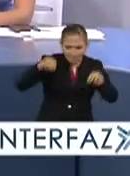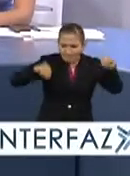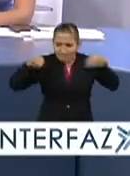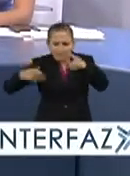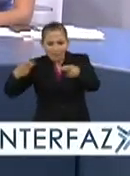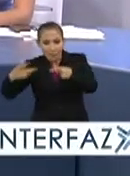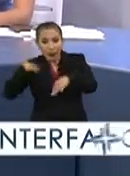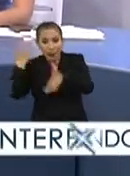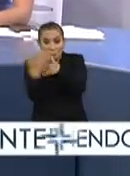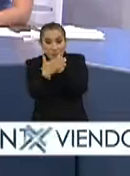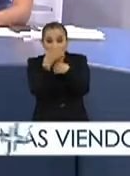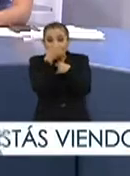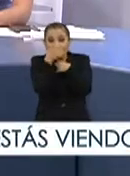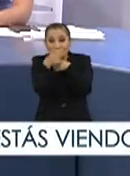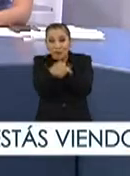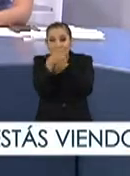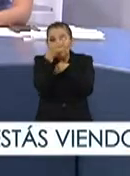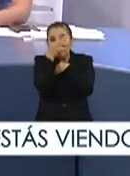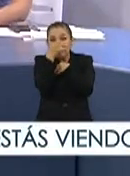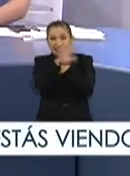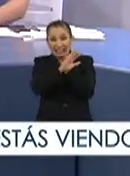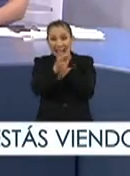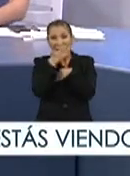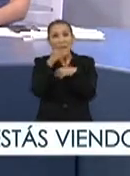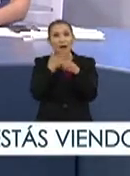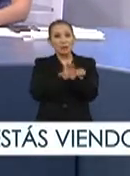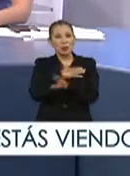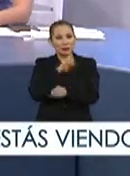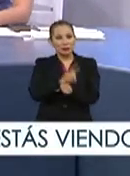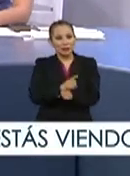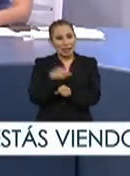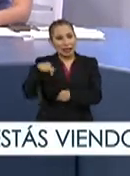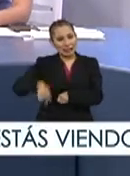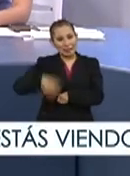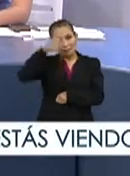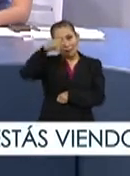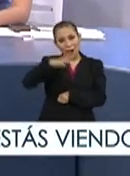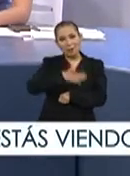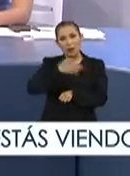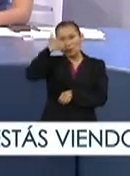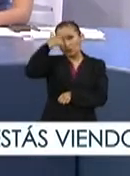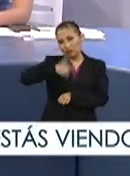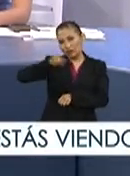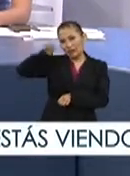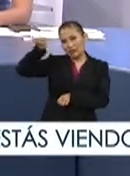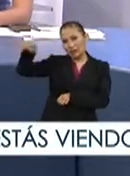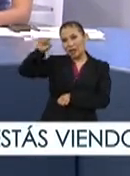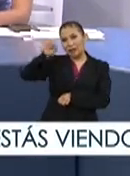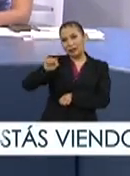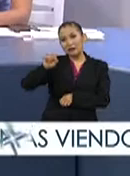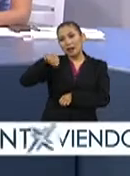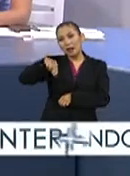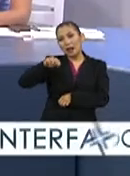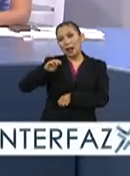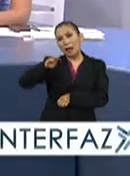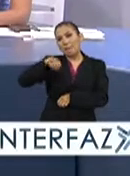para lo que sucederá en pocos minutos ya. Muy buenos días por acá en México, muy buenas noches allá en